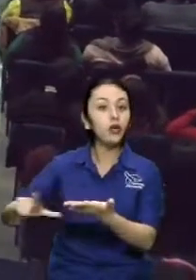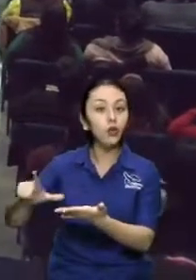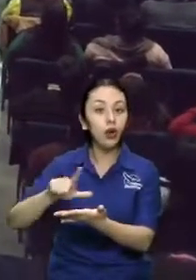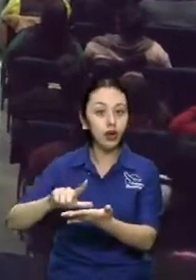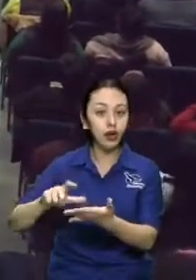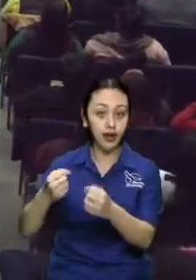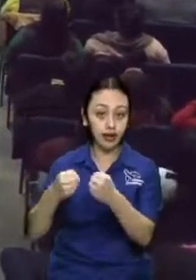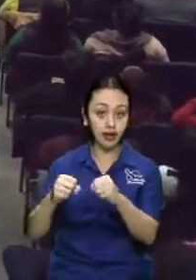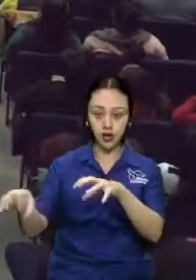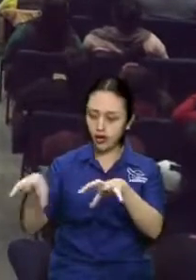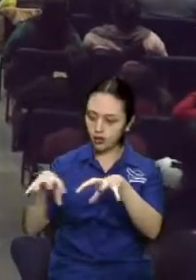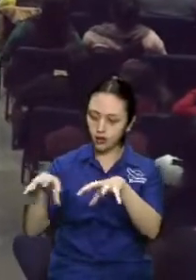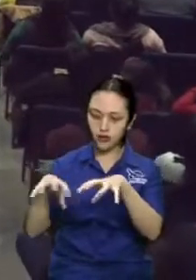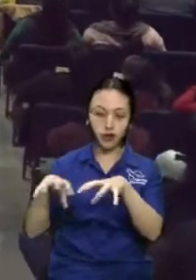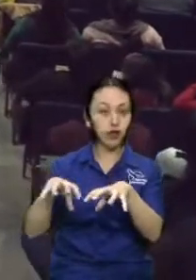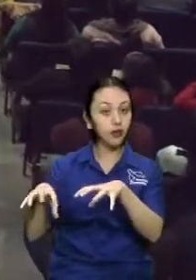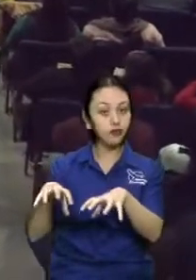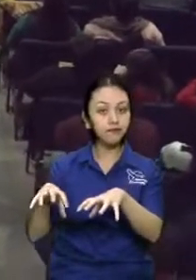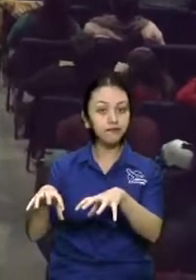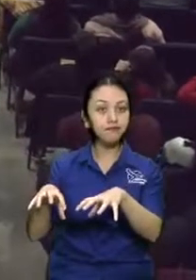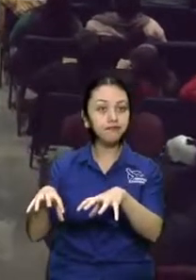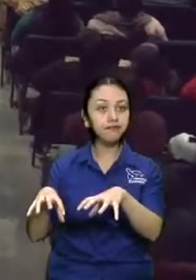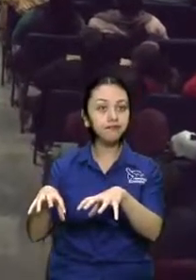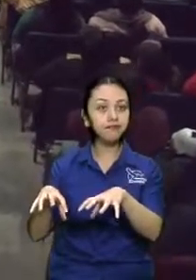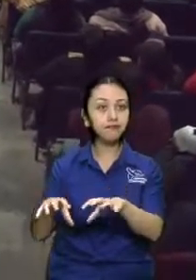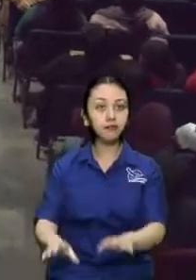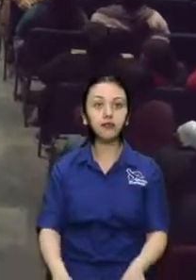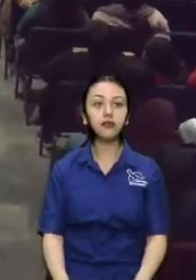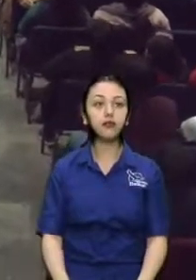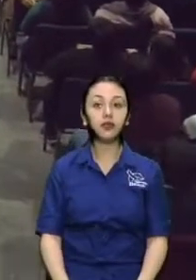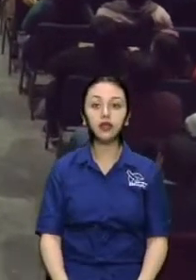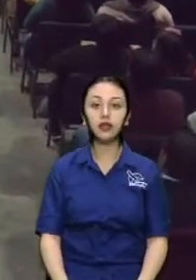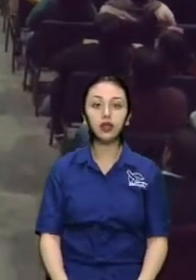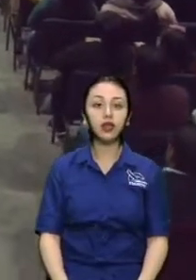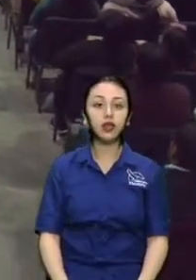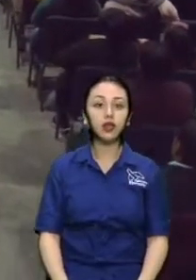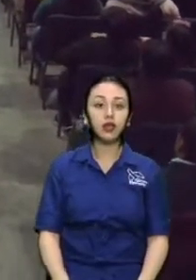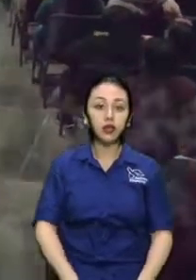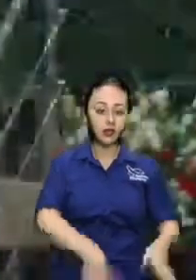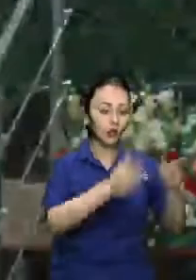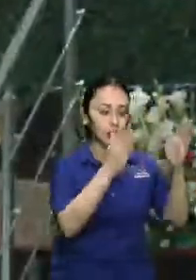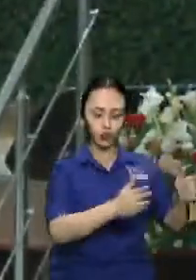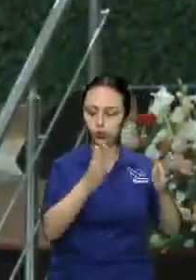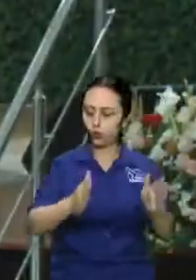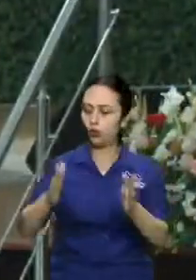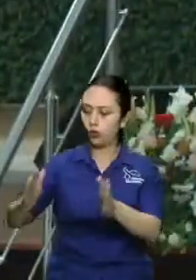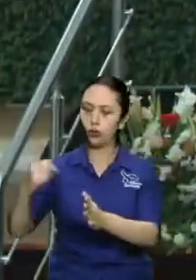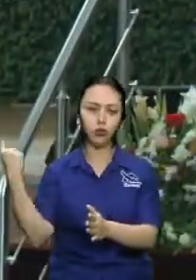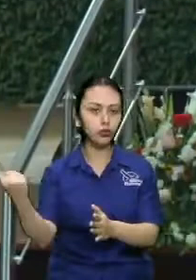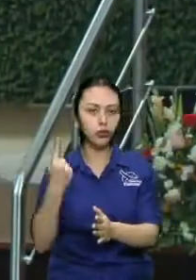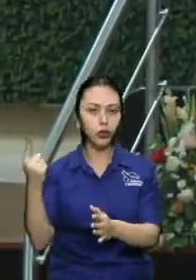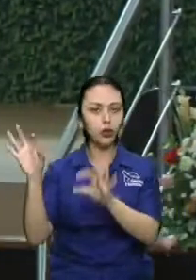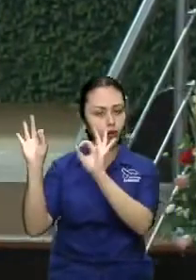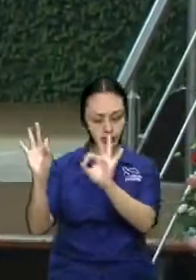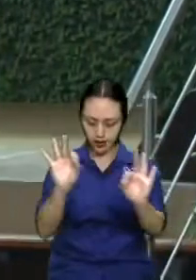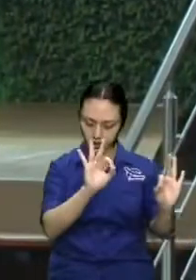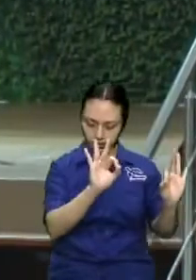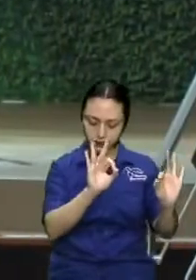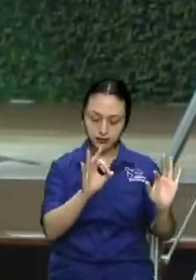gimnasio. Solo habían puesto las cosas así, tenía su púlpito, aquí va a estar bonito. Bueno, fui a acostar y al día